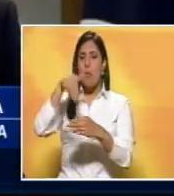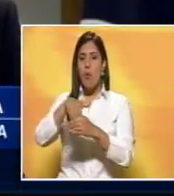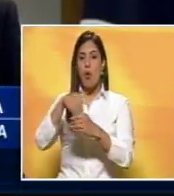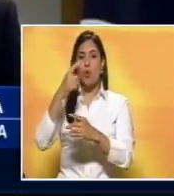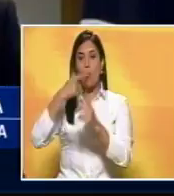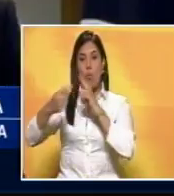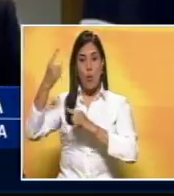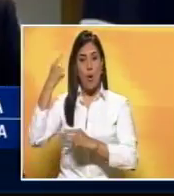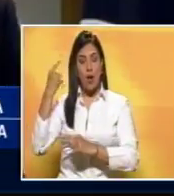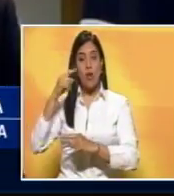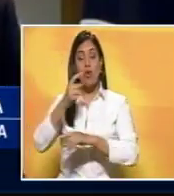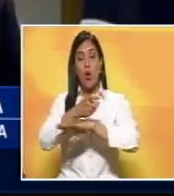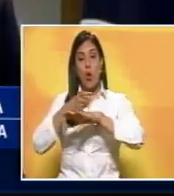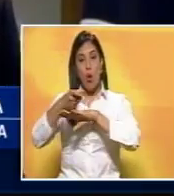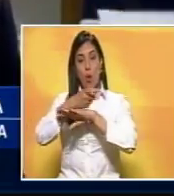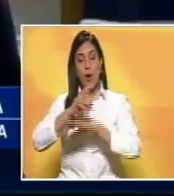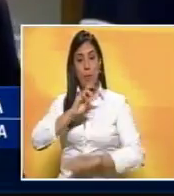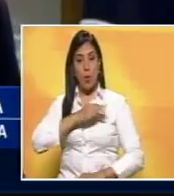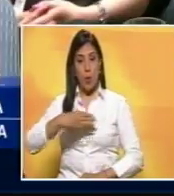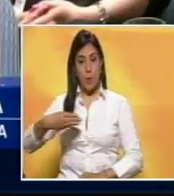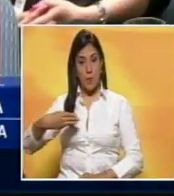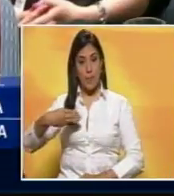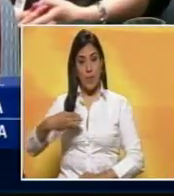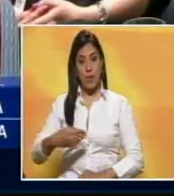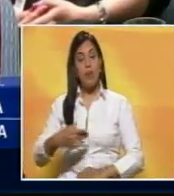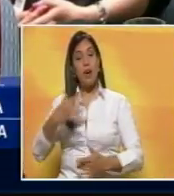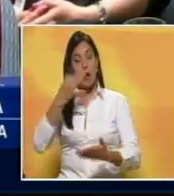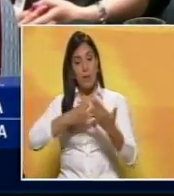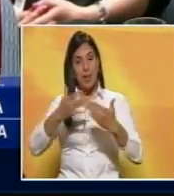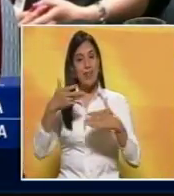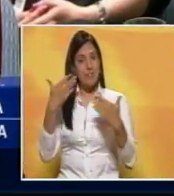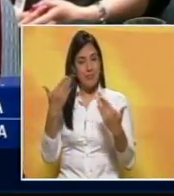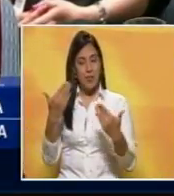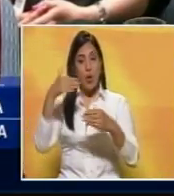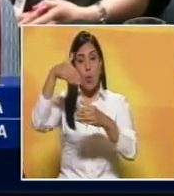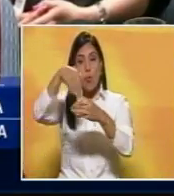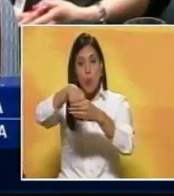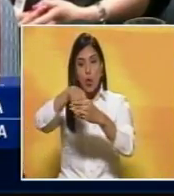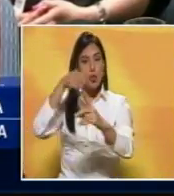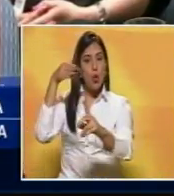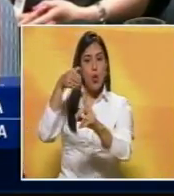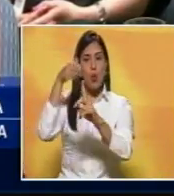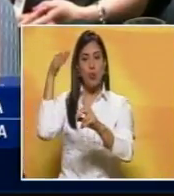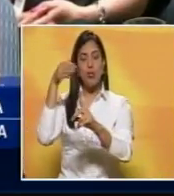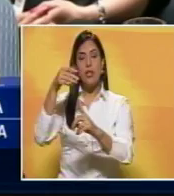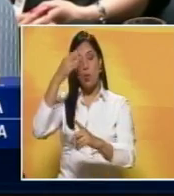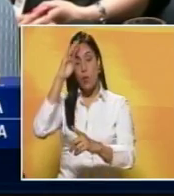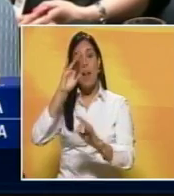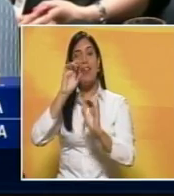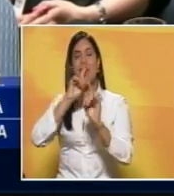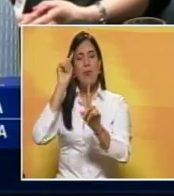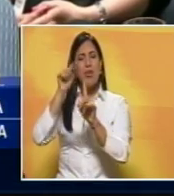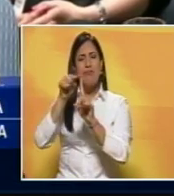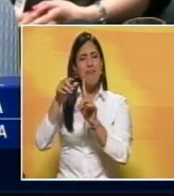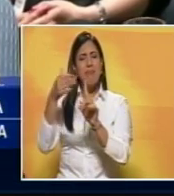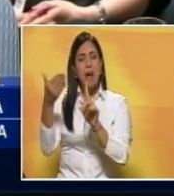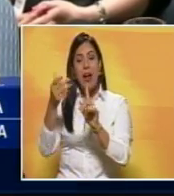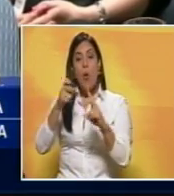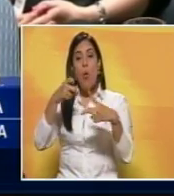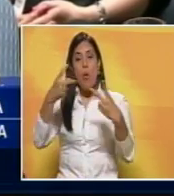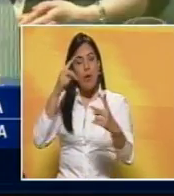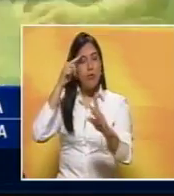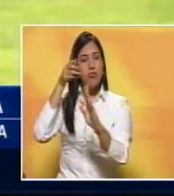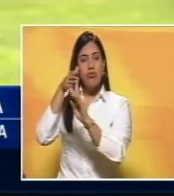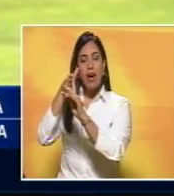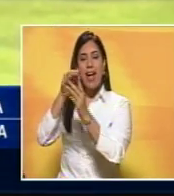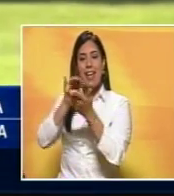emitida el año pasado por el gobierno de Barack Obama. Nauert indicó que el voto en contra tiene como objetivo subrayar el nuevo